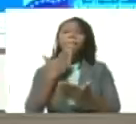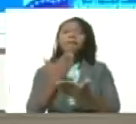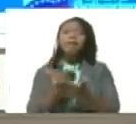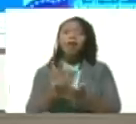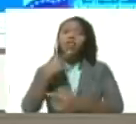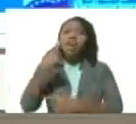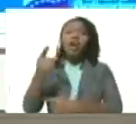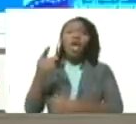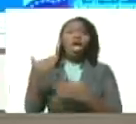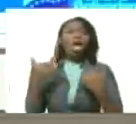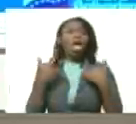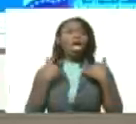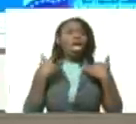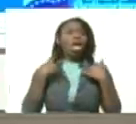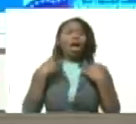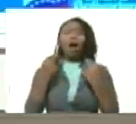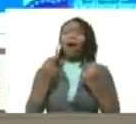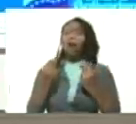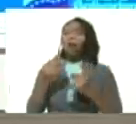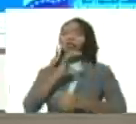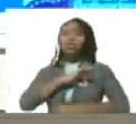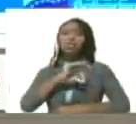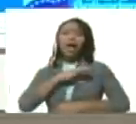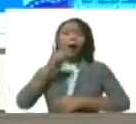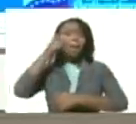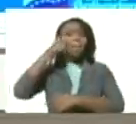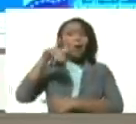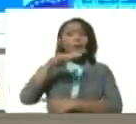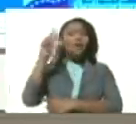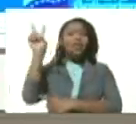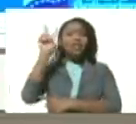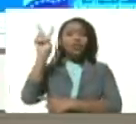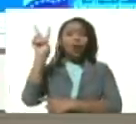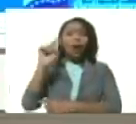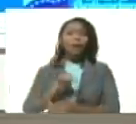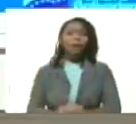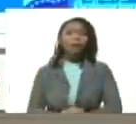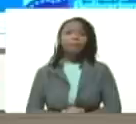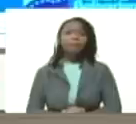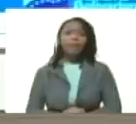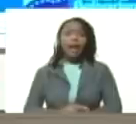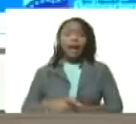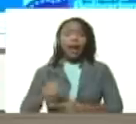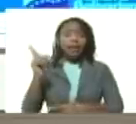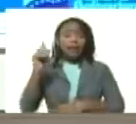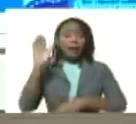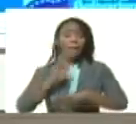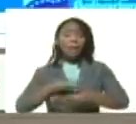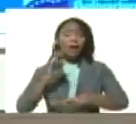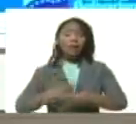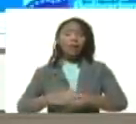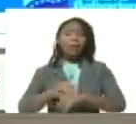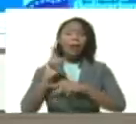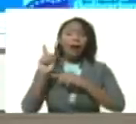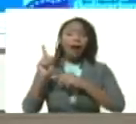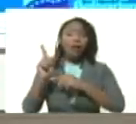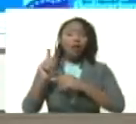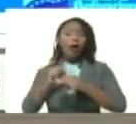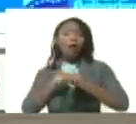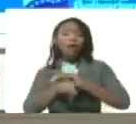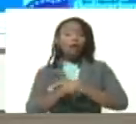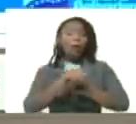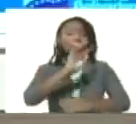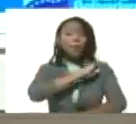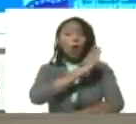que el sufrimiento económico y social del pueblo de Venezuela era el costo que debía pagarse para que ellos accedieran al